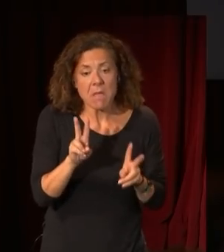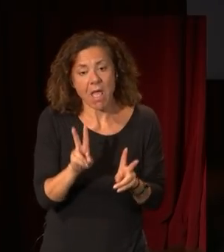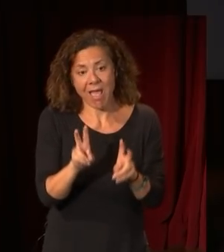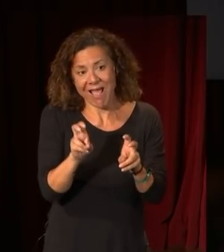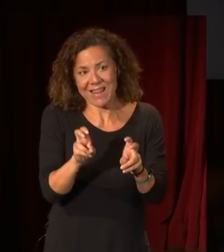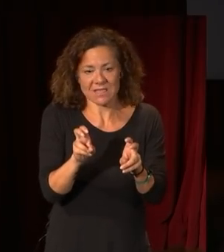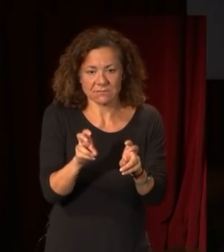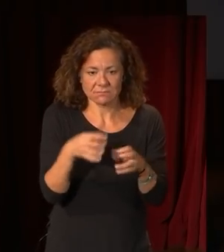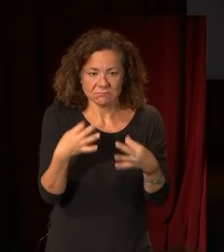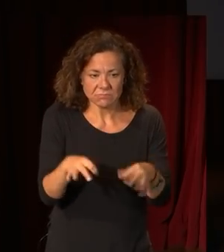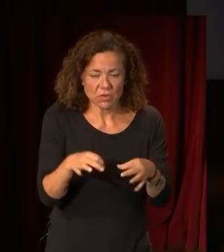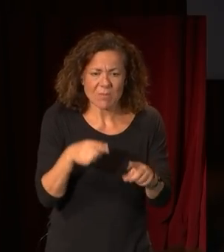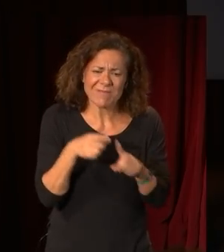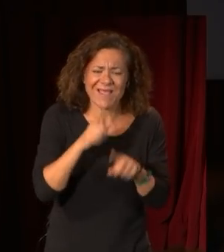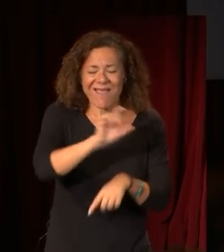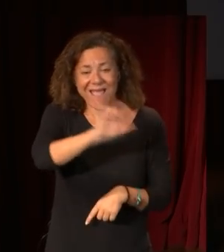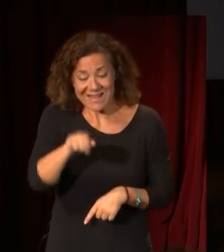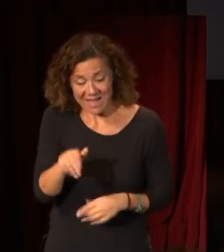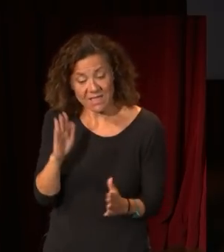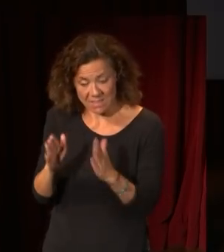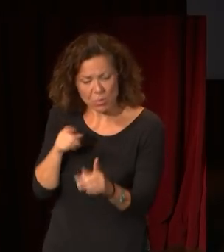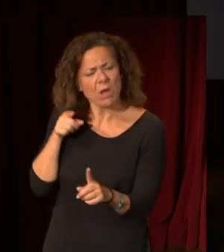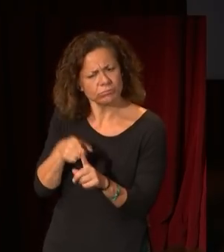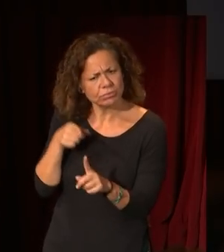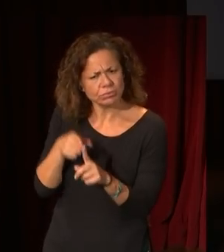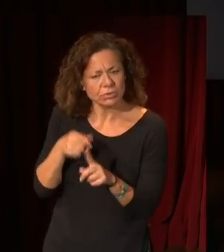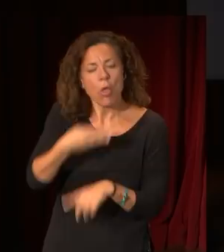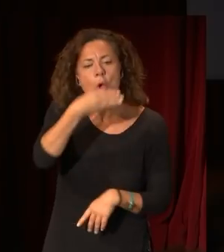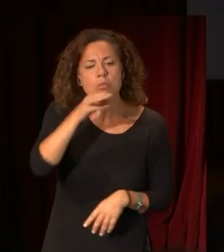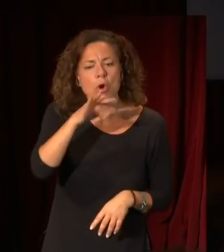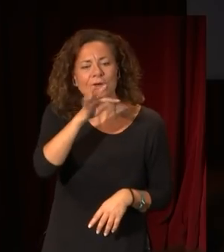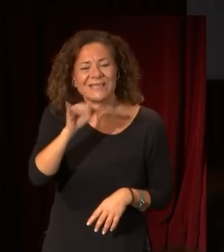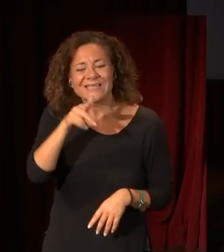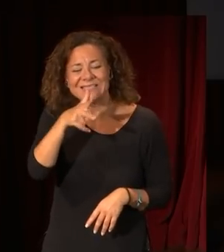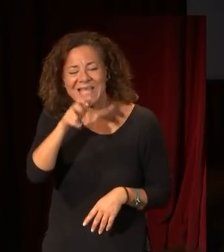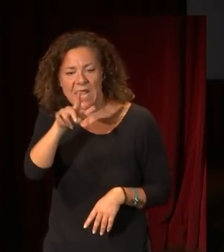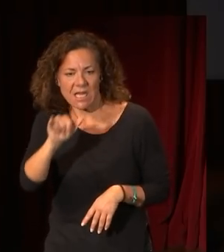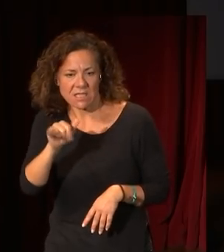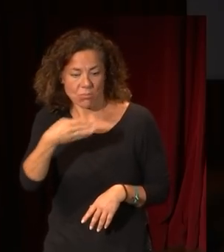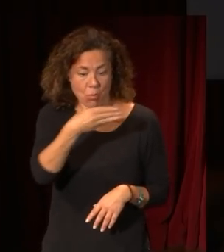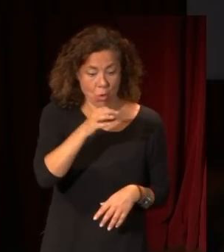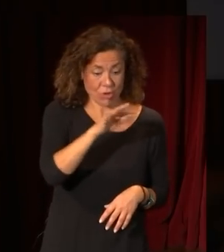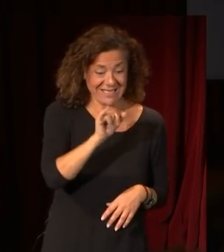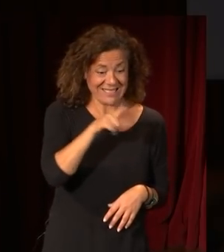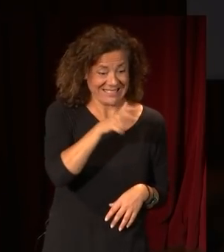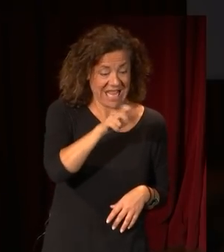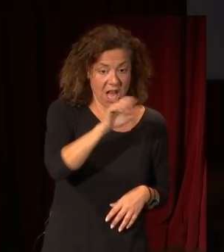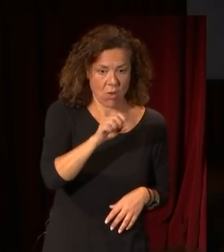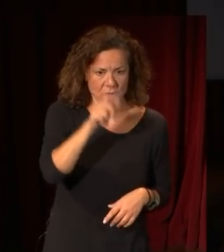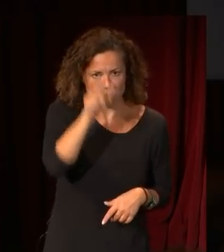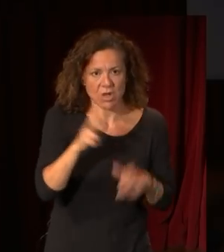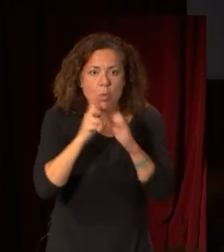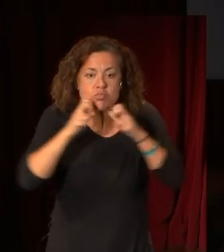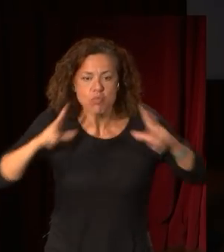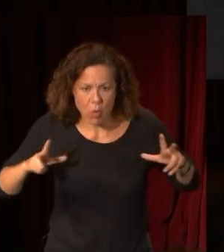habituales en la italia de este momento por ejemplo botticelli es de botticelli en una persona gruesa etcétera